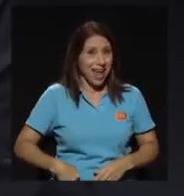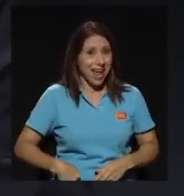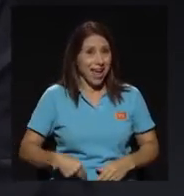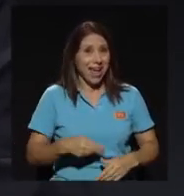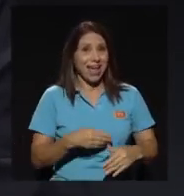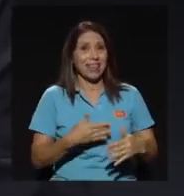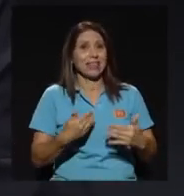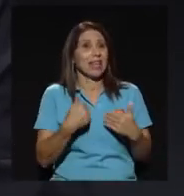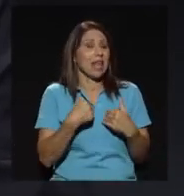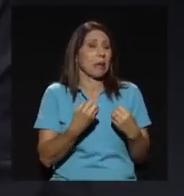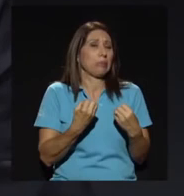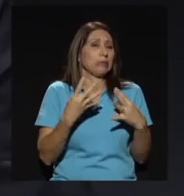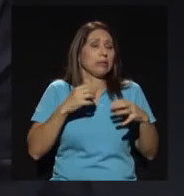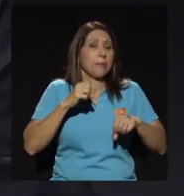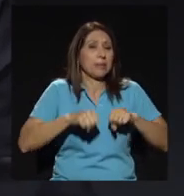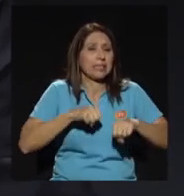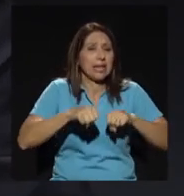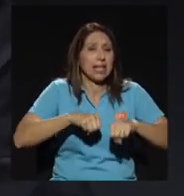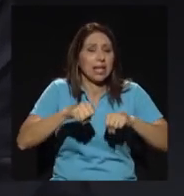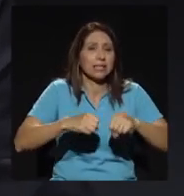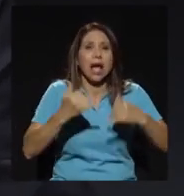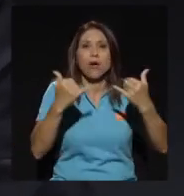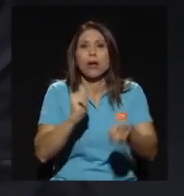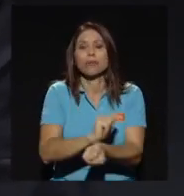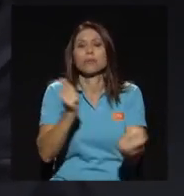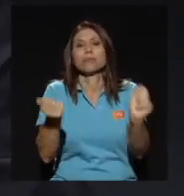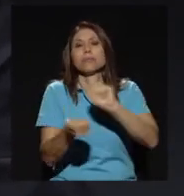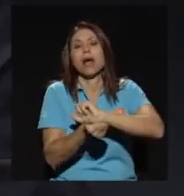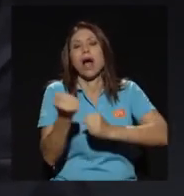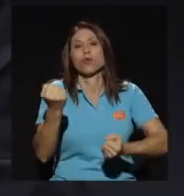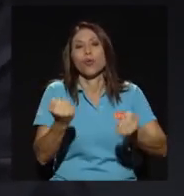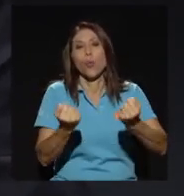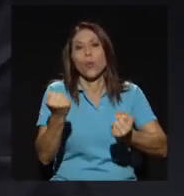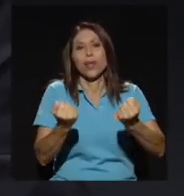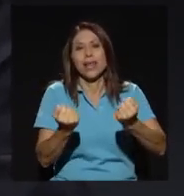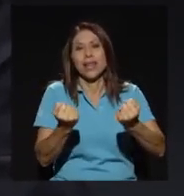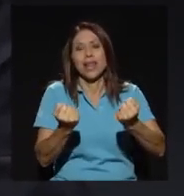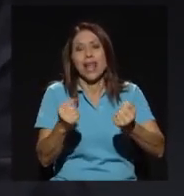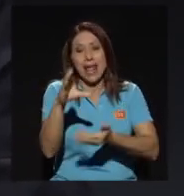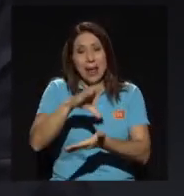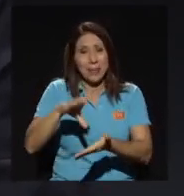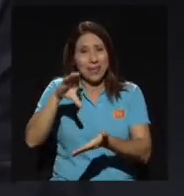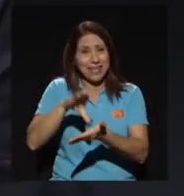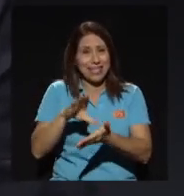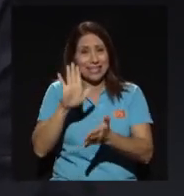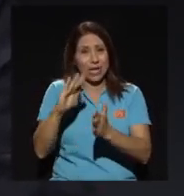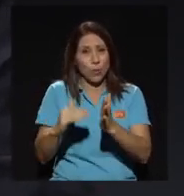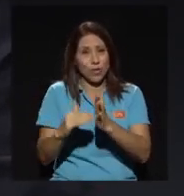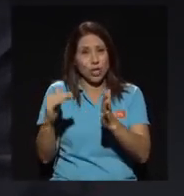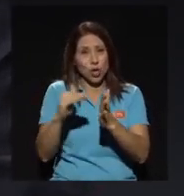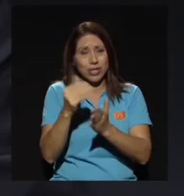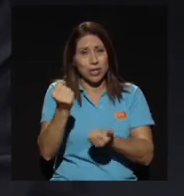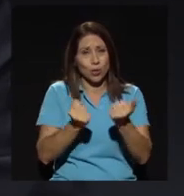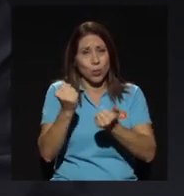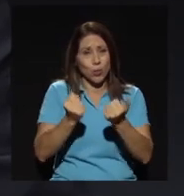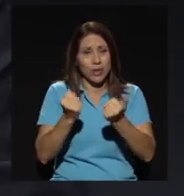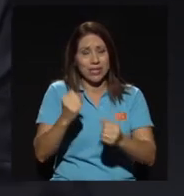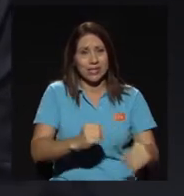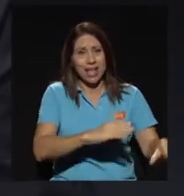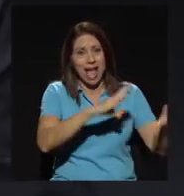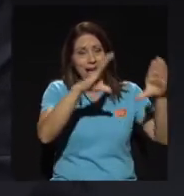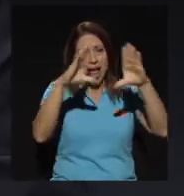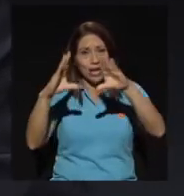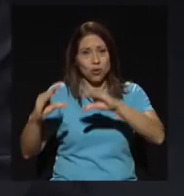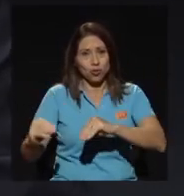al automóvil el automóvil en beijing circulan 5 millones de automóviles diarios entonces imaginen ustedes si